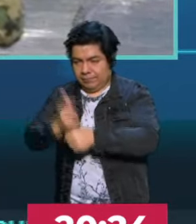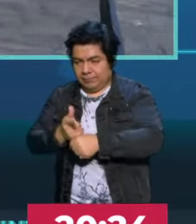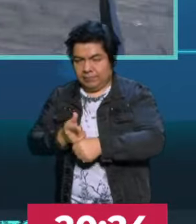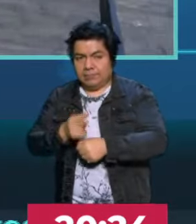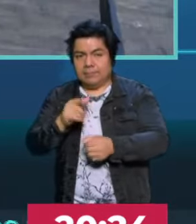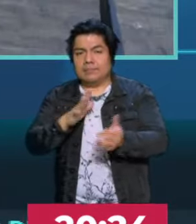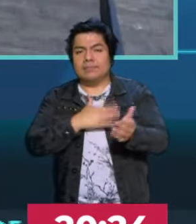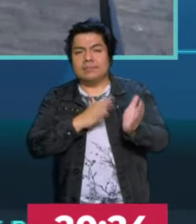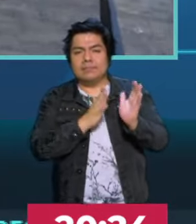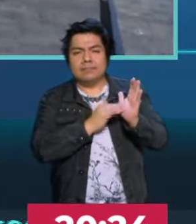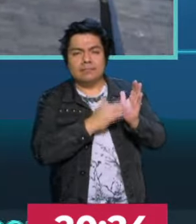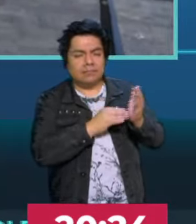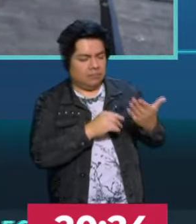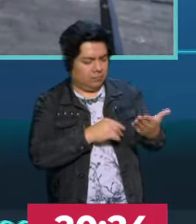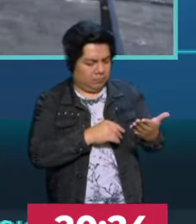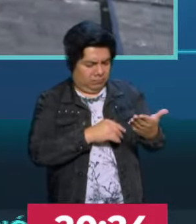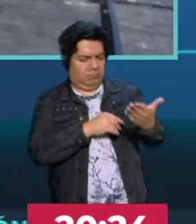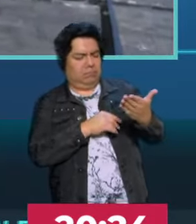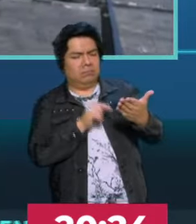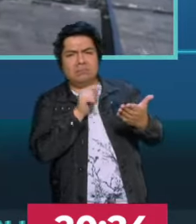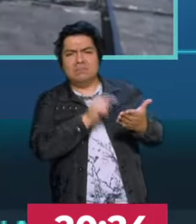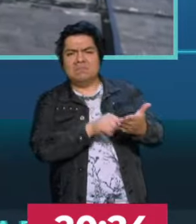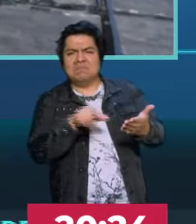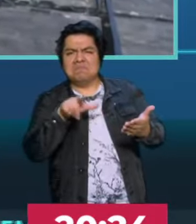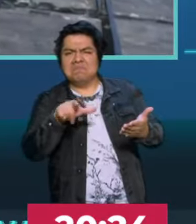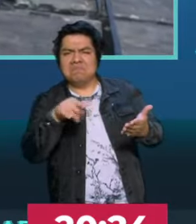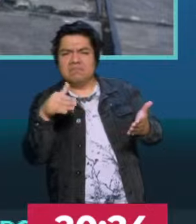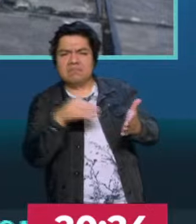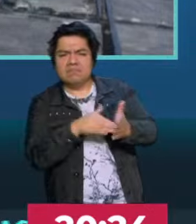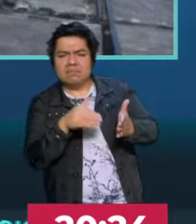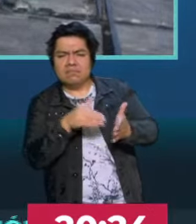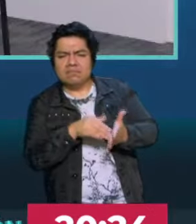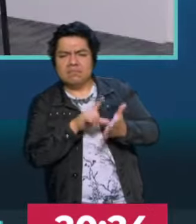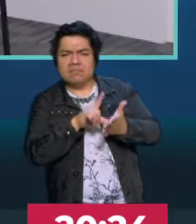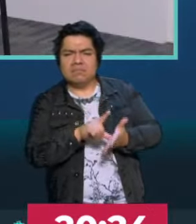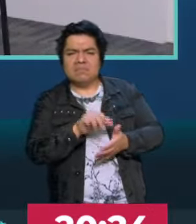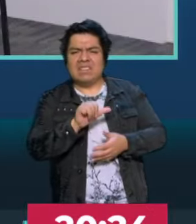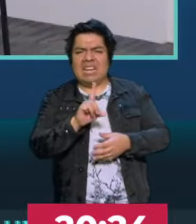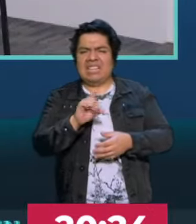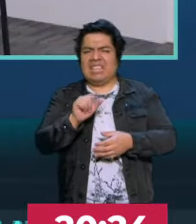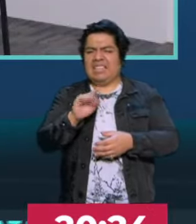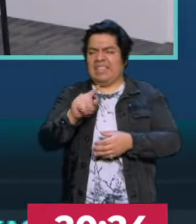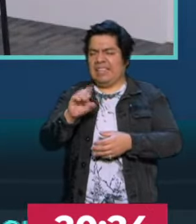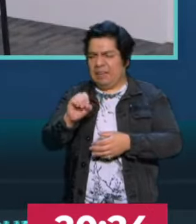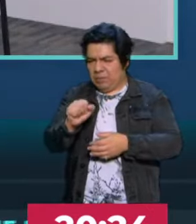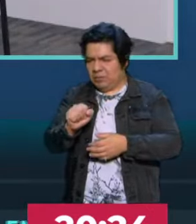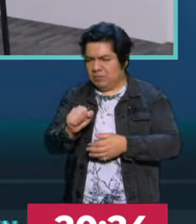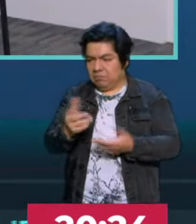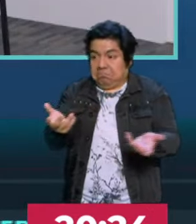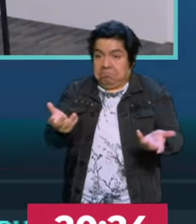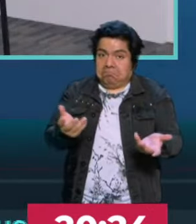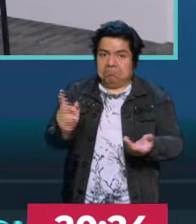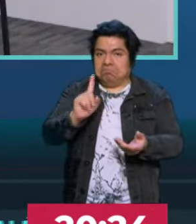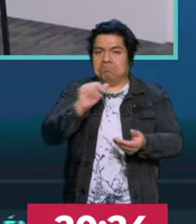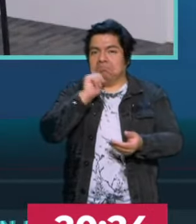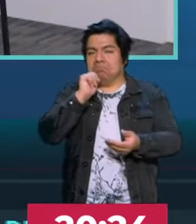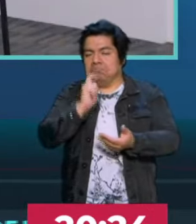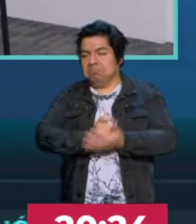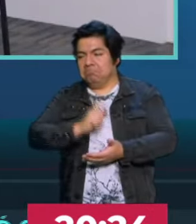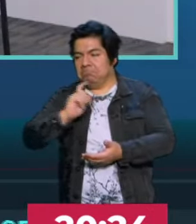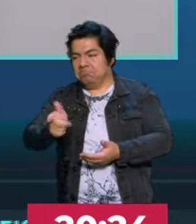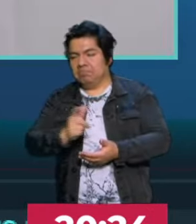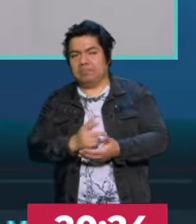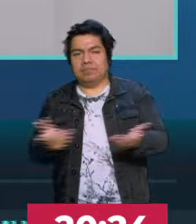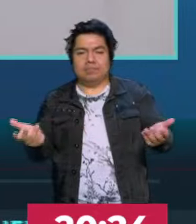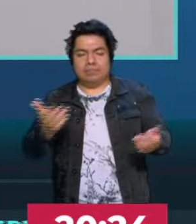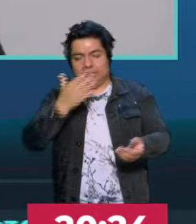traían documentación que decía que eran 17,000 toneladas de aditivos que no pagaban impuestos, Berenice. No,